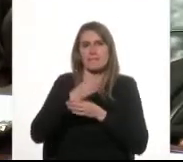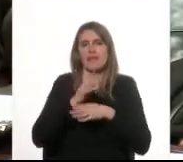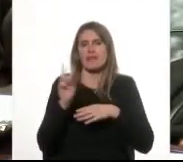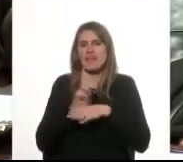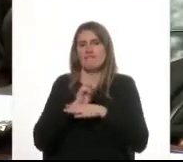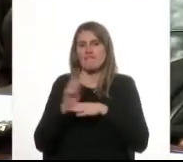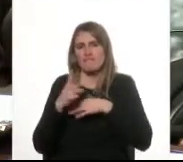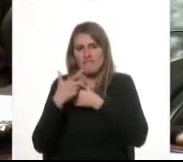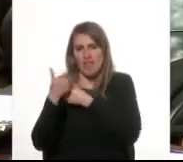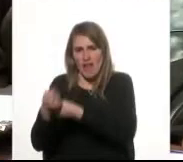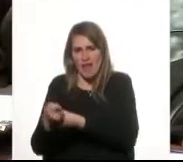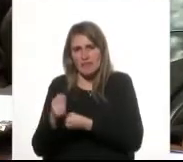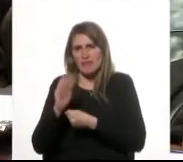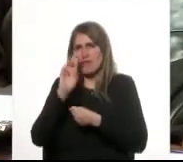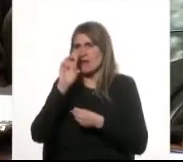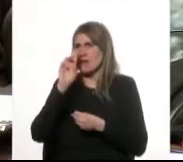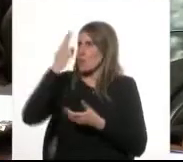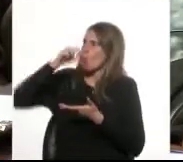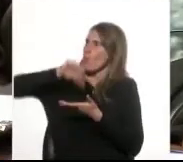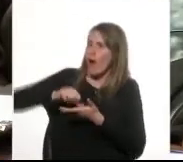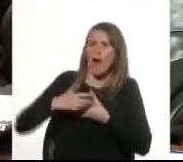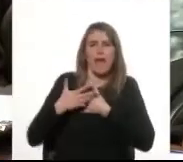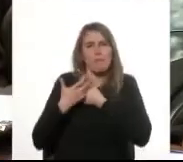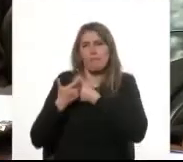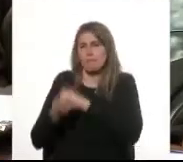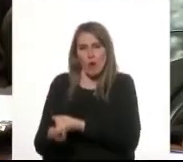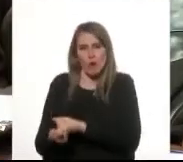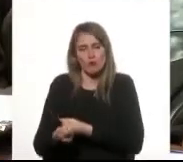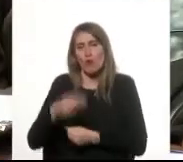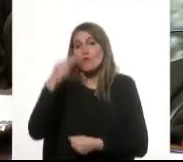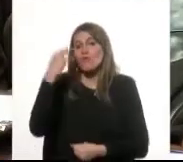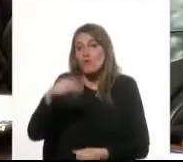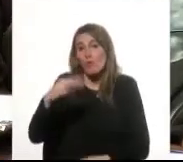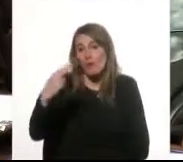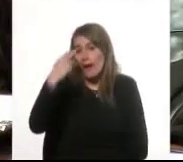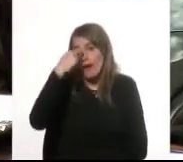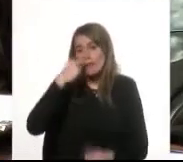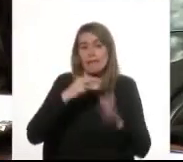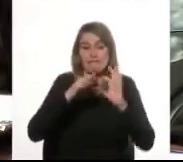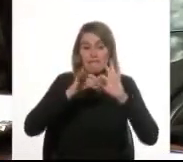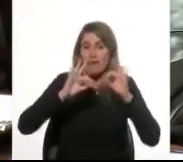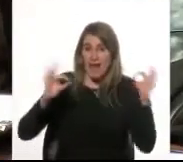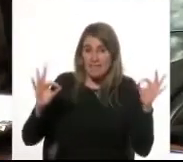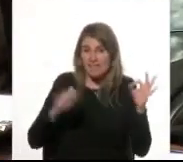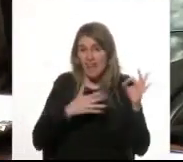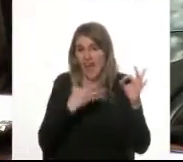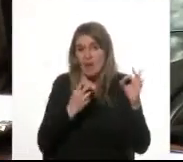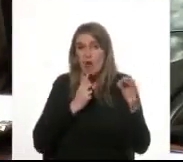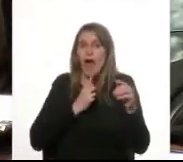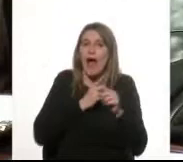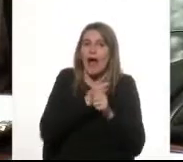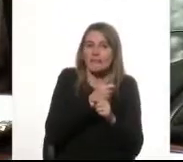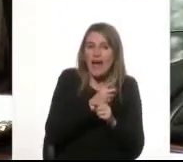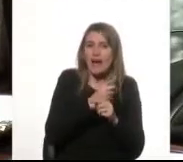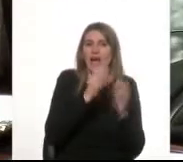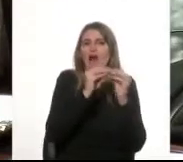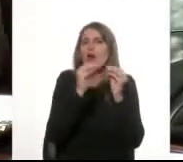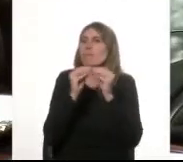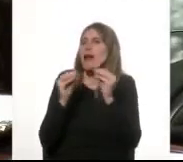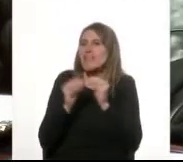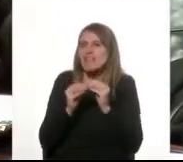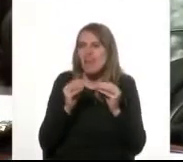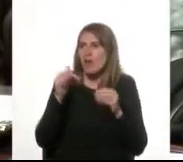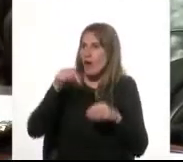defendiendo y prestigiando al país. Nunca van a encontrar una frase en que haya atacado a algún